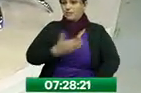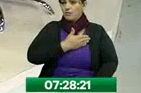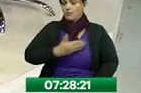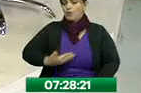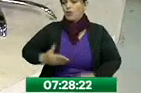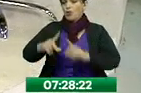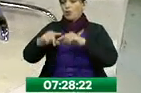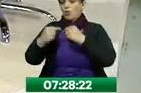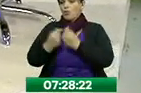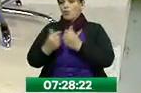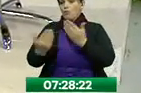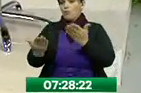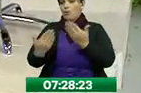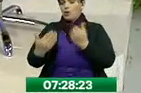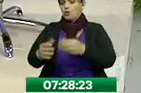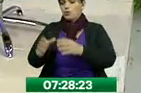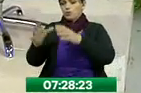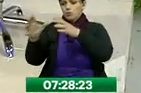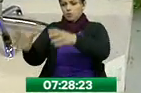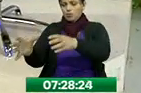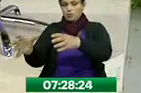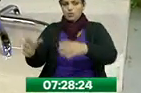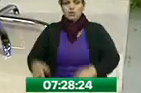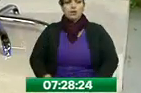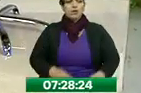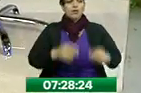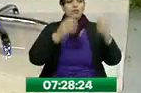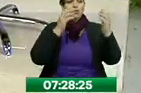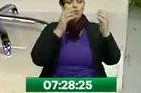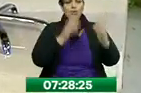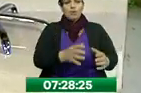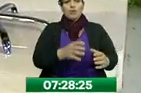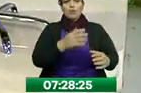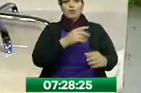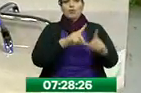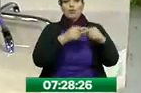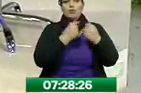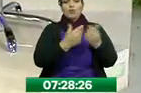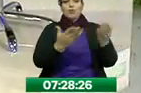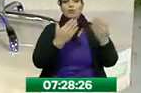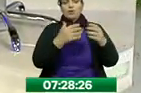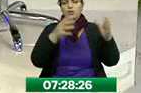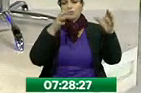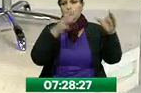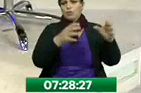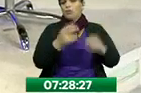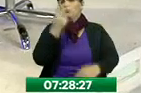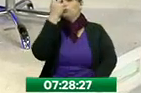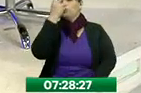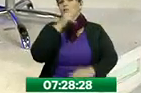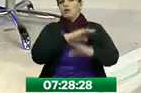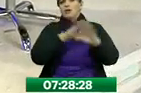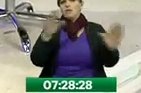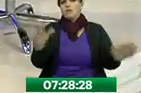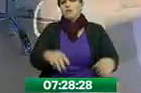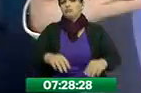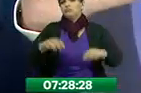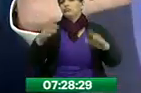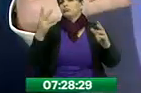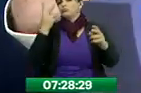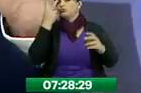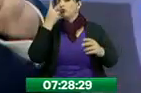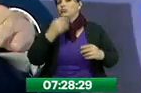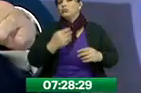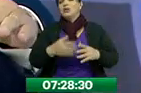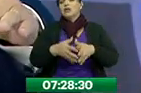hay más de 50 millones de habitantes? Aquí somos muchos menos y tenemos un montón de candidatos de todas las tendencias. Mire usted, la tradición en Estados Unidos y